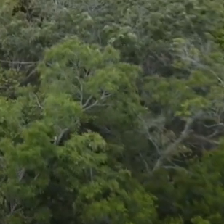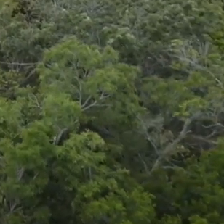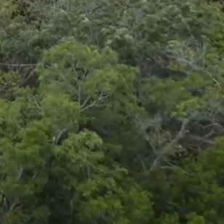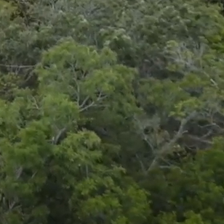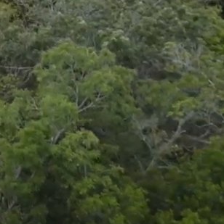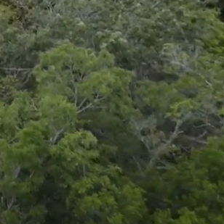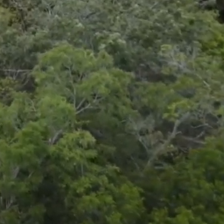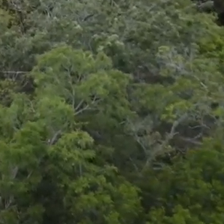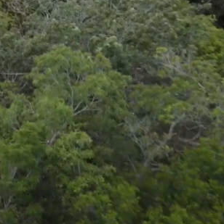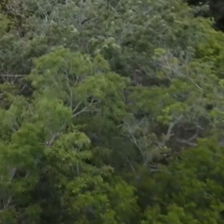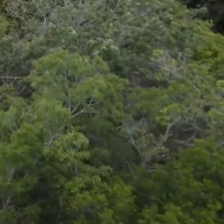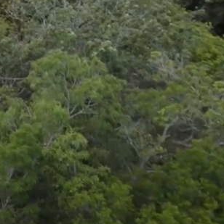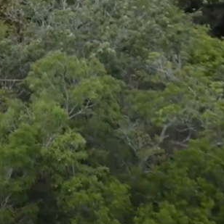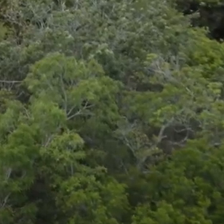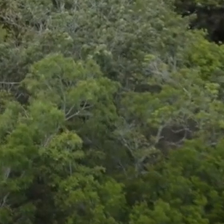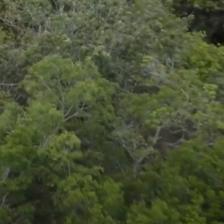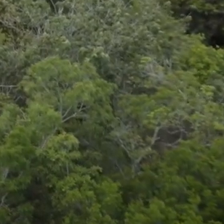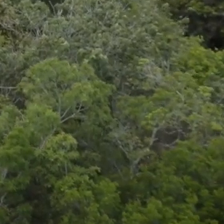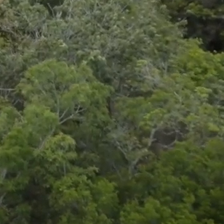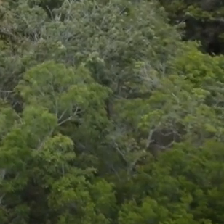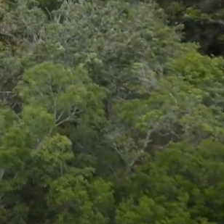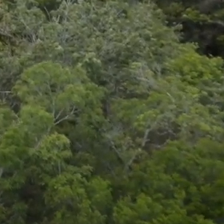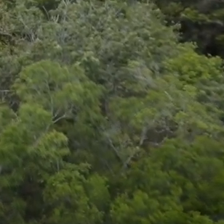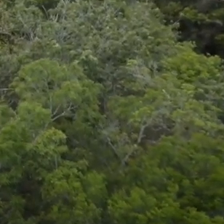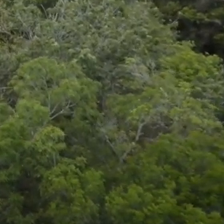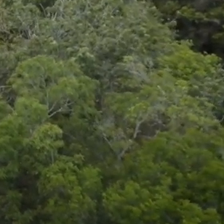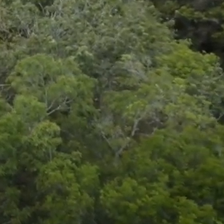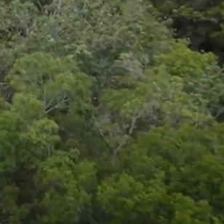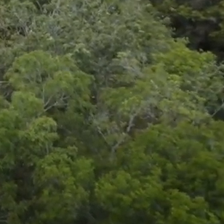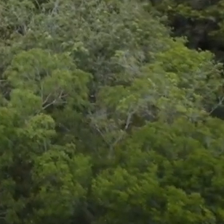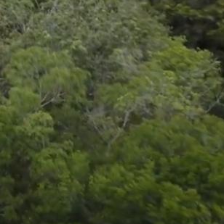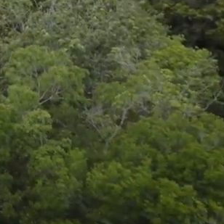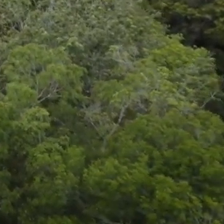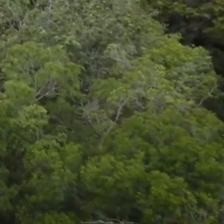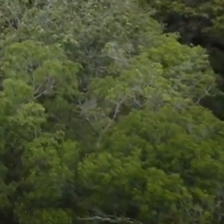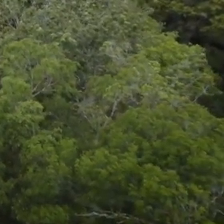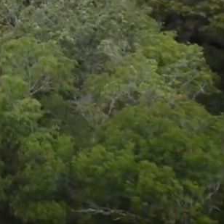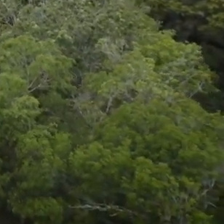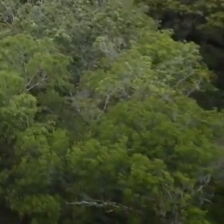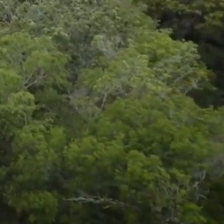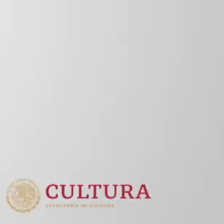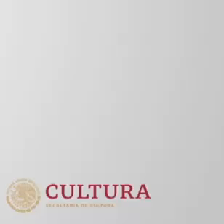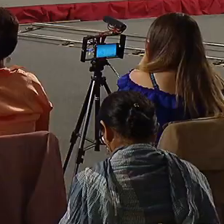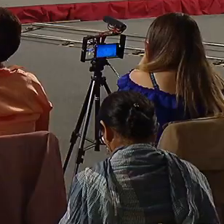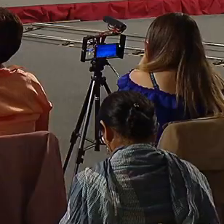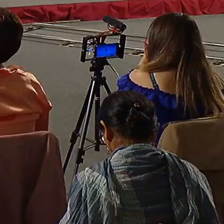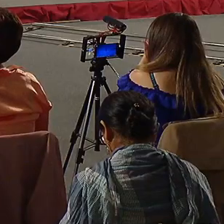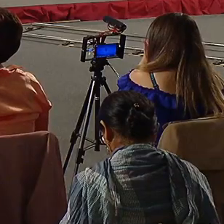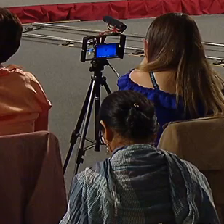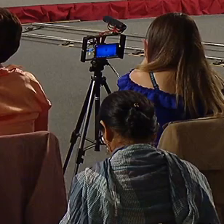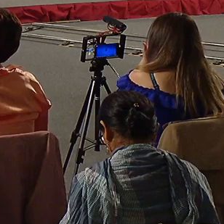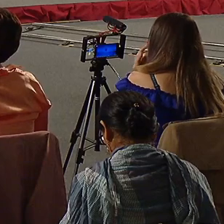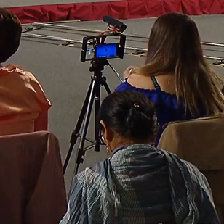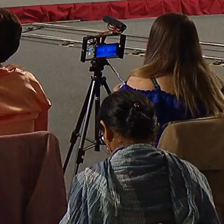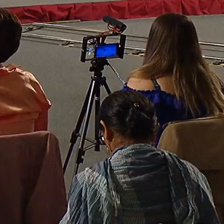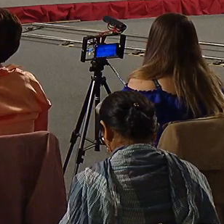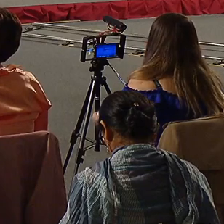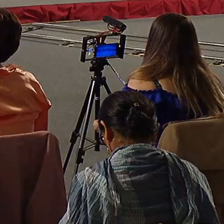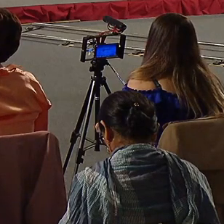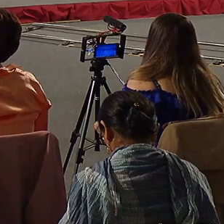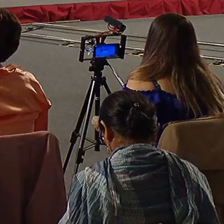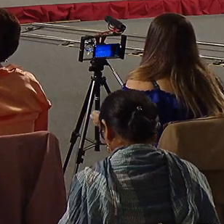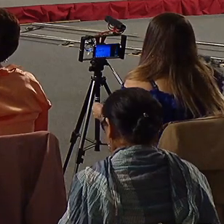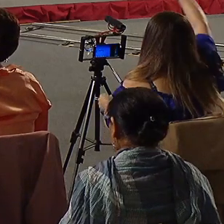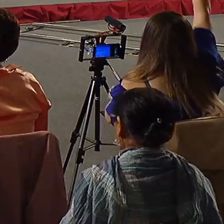de proyecto de Arqueológicas Gracias.